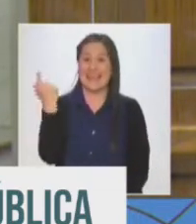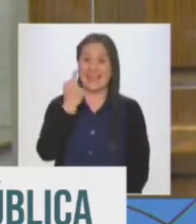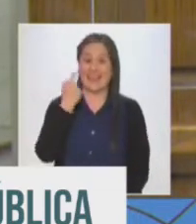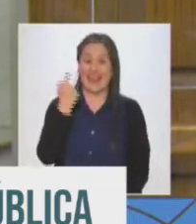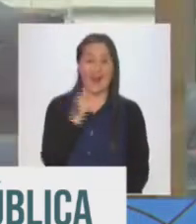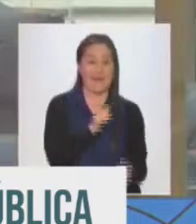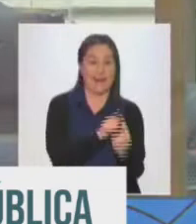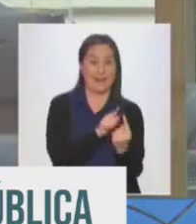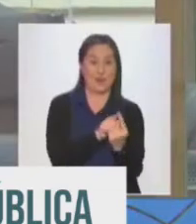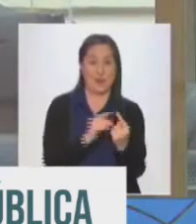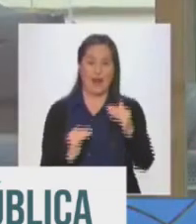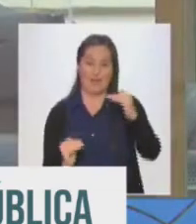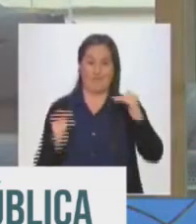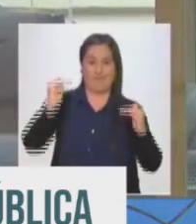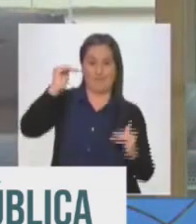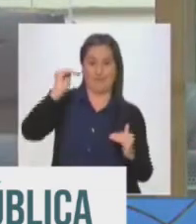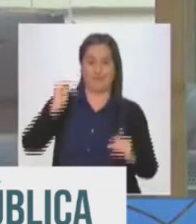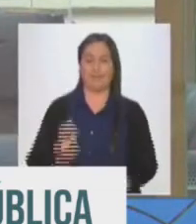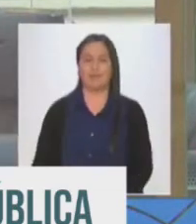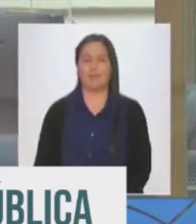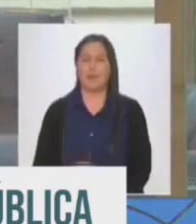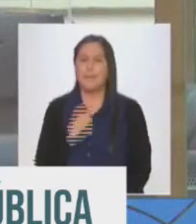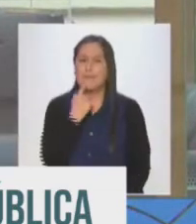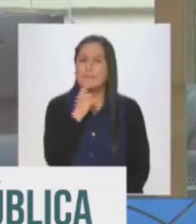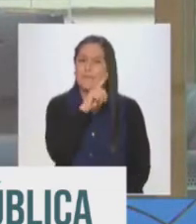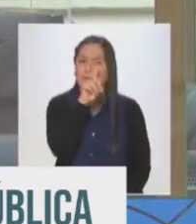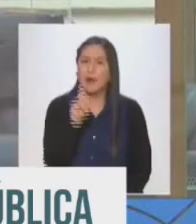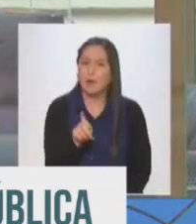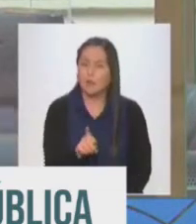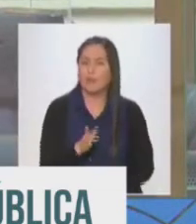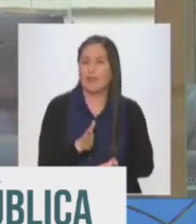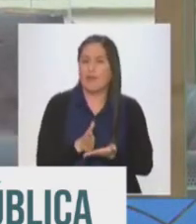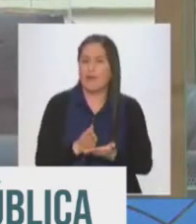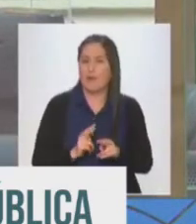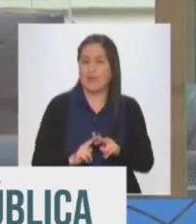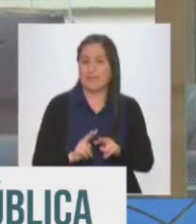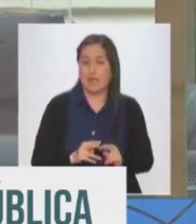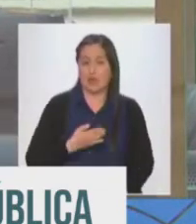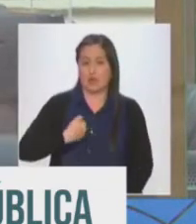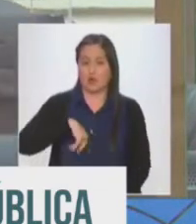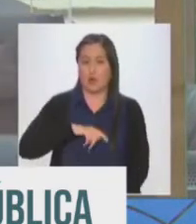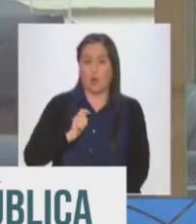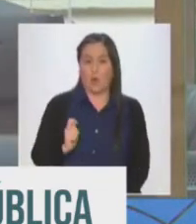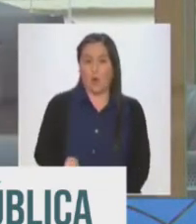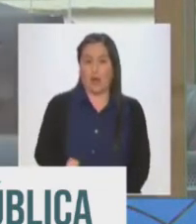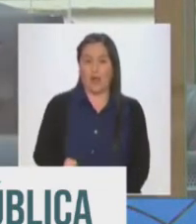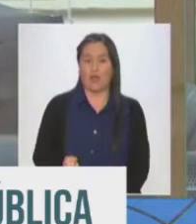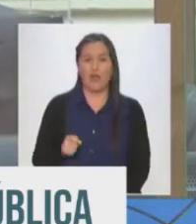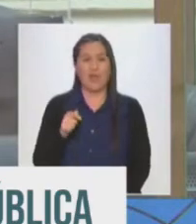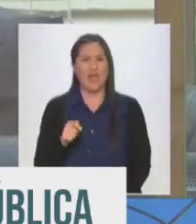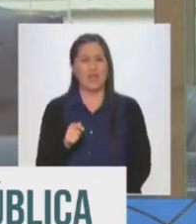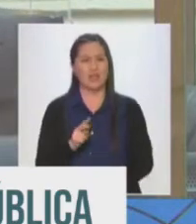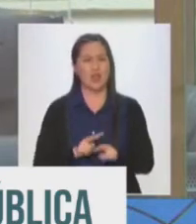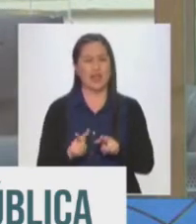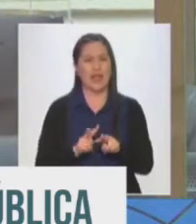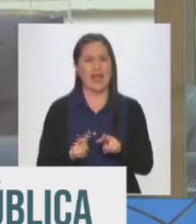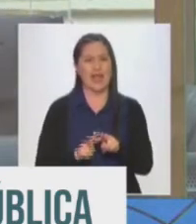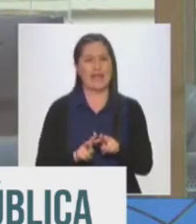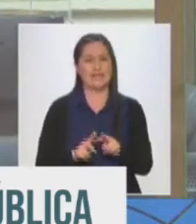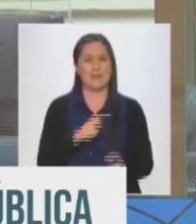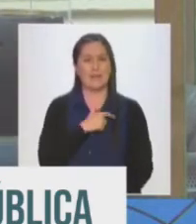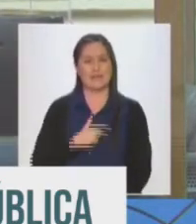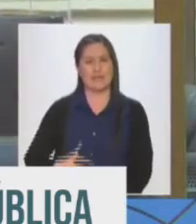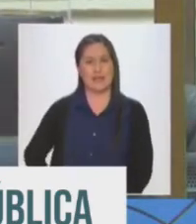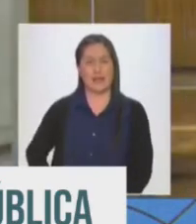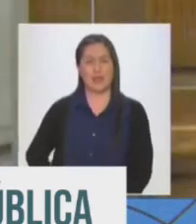sobre el particular. La pregunta entonces que tenemos que hacernos como jurado, si estas acciones del presidente pretendió beneficiar